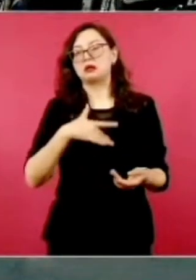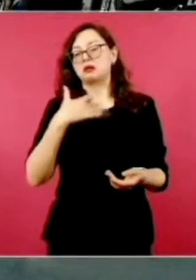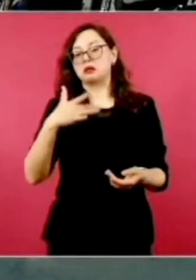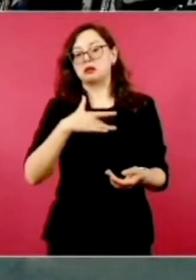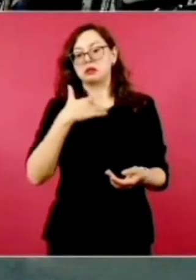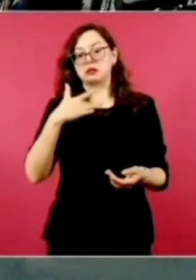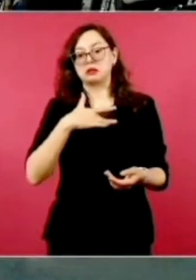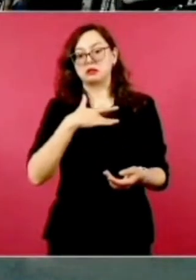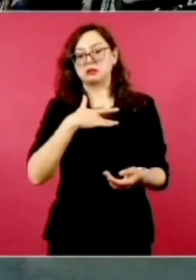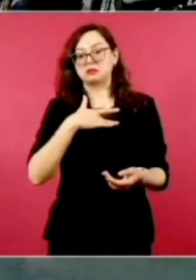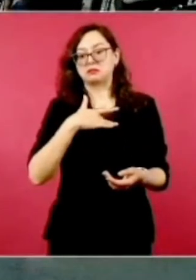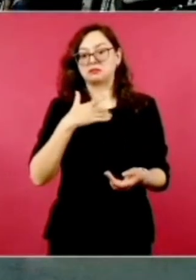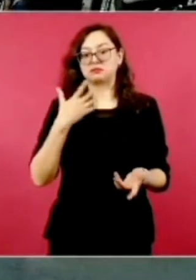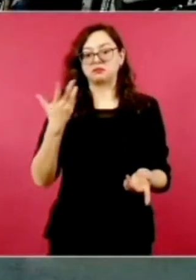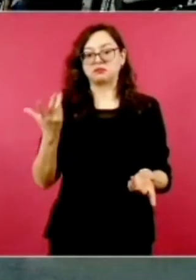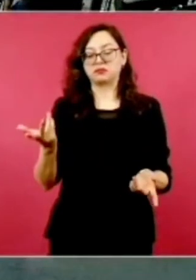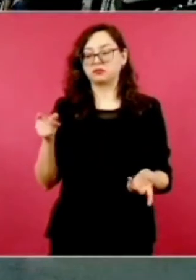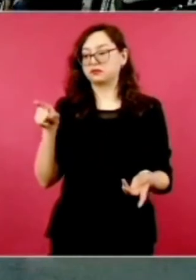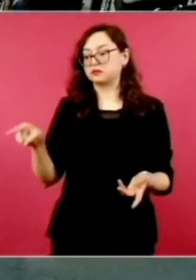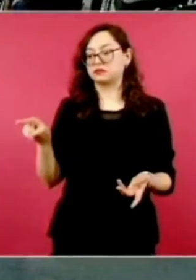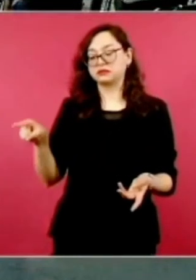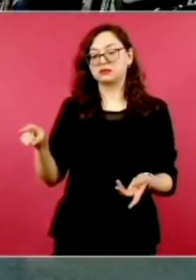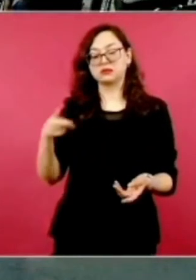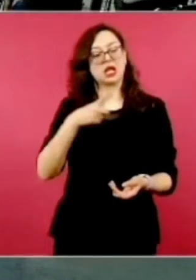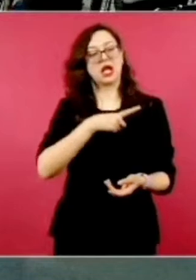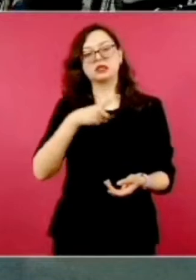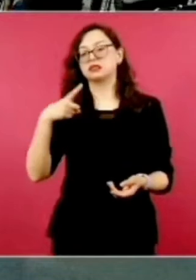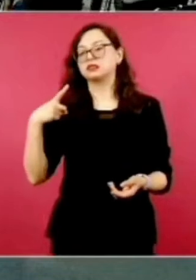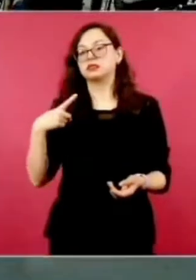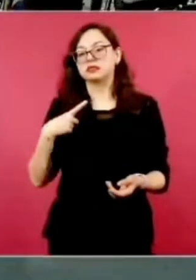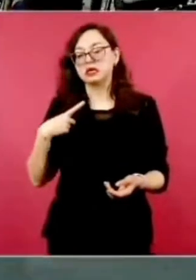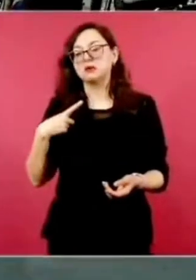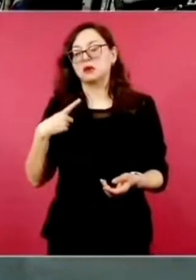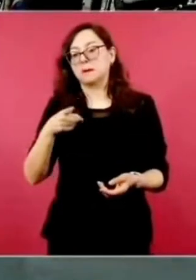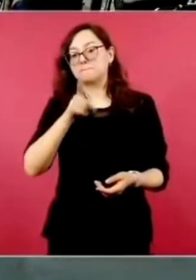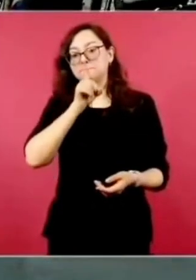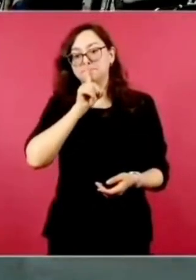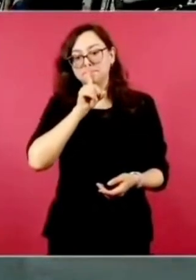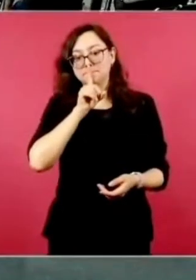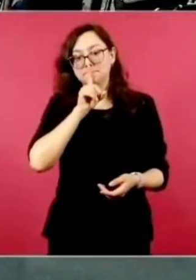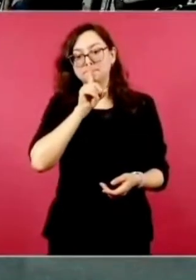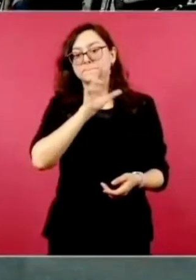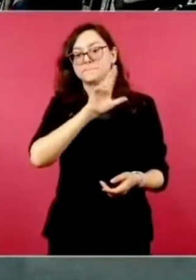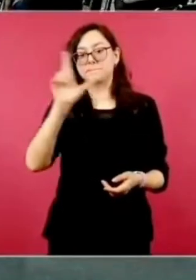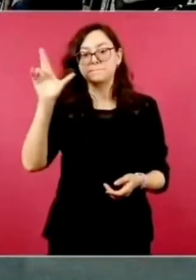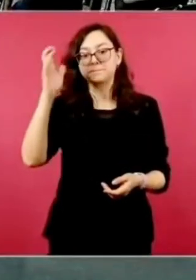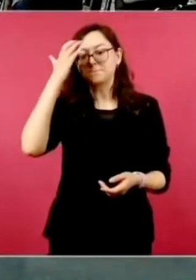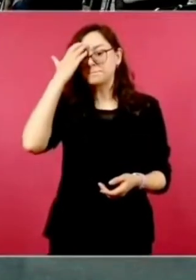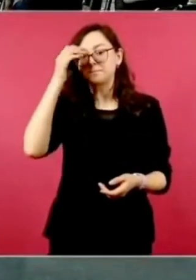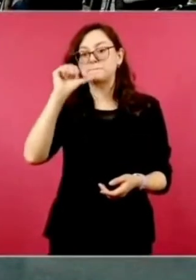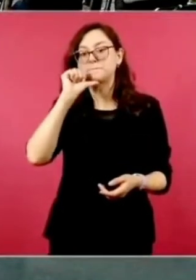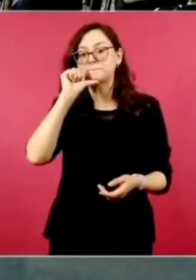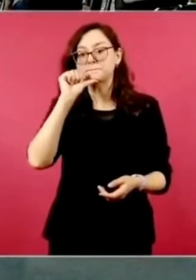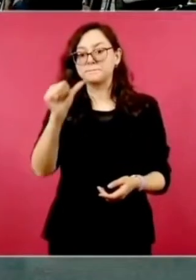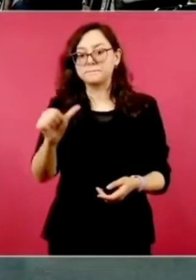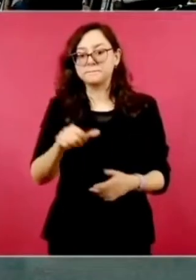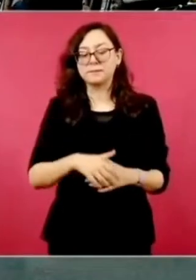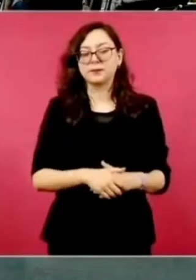no reconocer. Yo recuerdo que cuando yo triunfo,